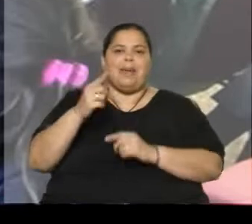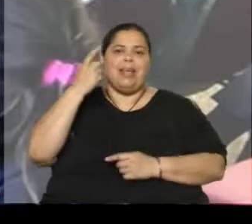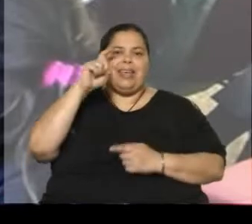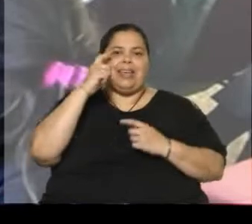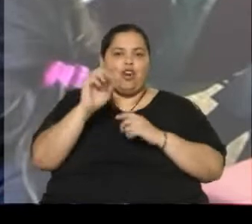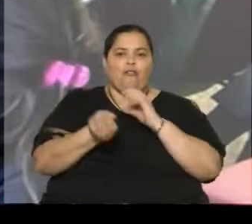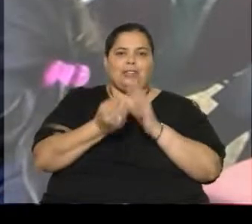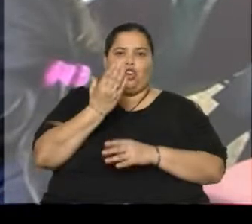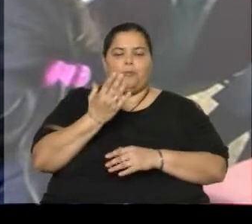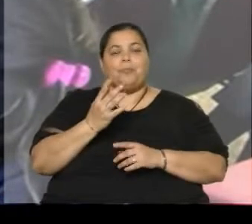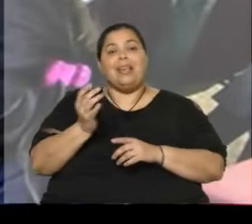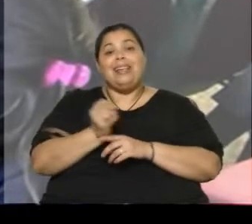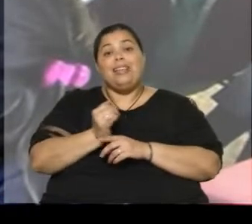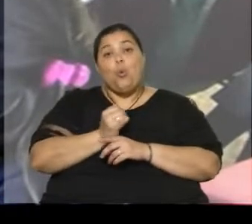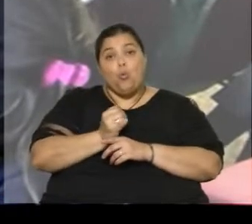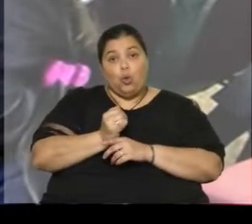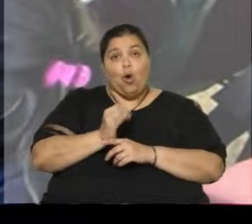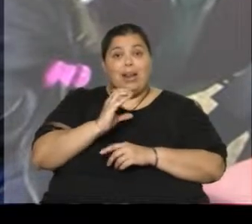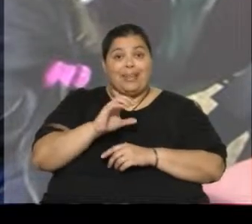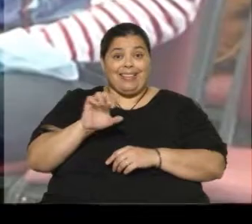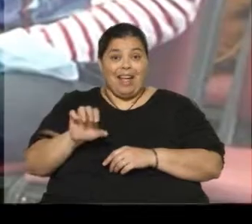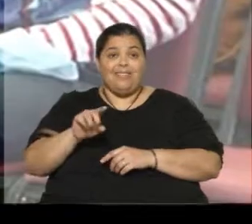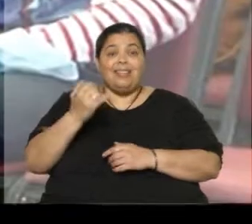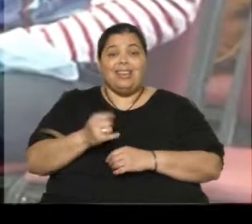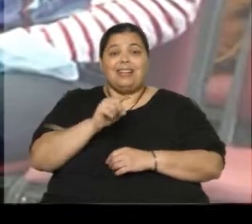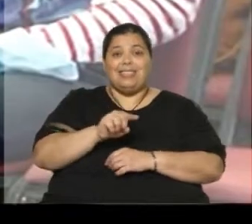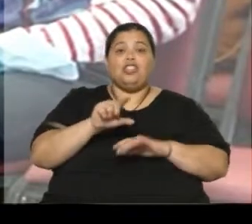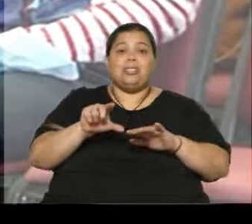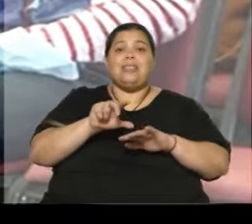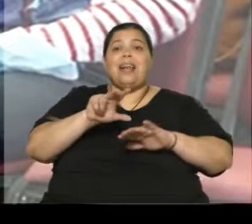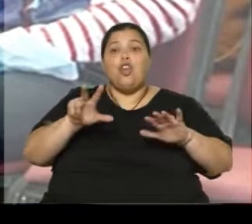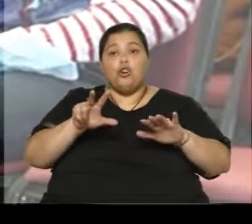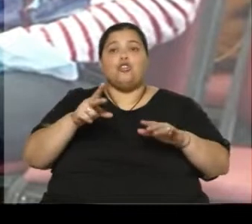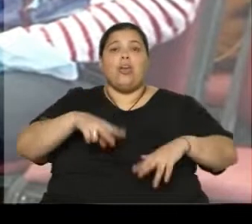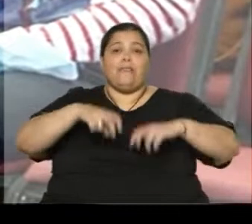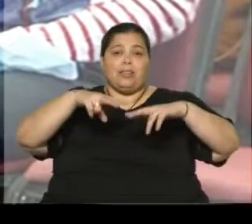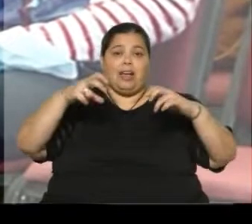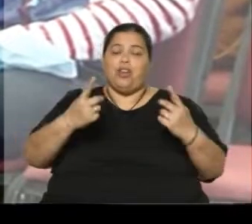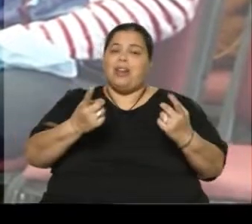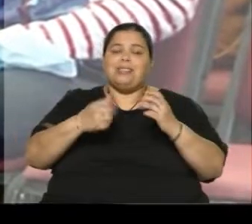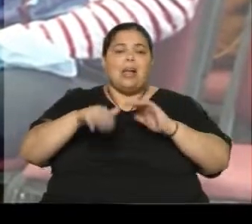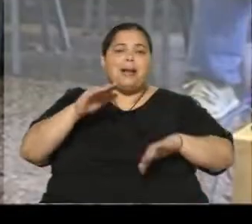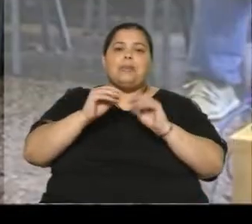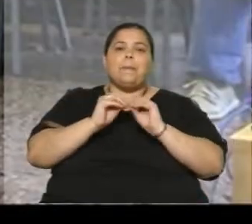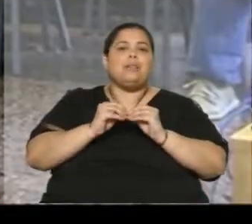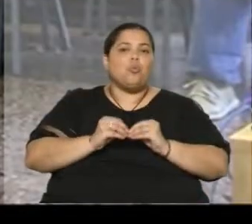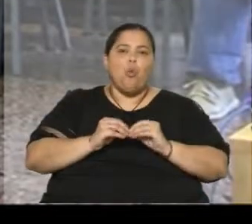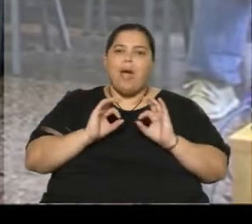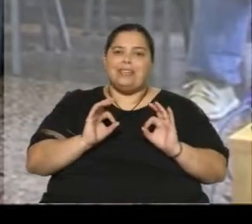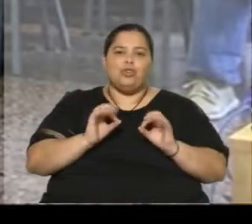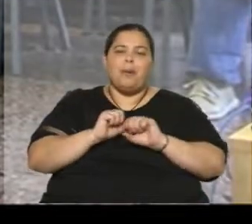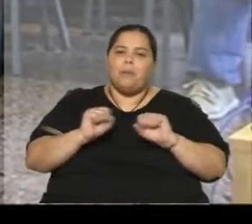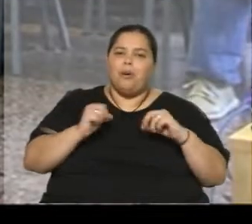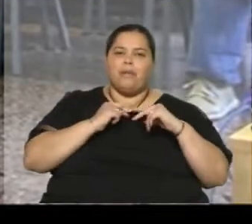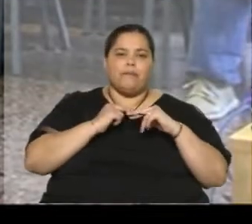El Instituto Clemente Estable cuenta con 178 investigadores. Se hace imprescindible contar con un presupuesto más robusto para consolidar